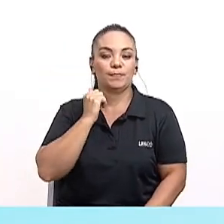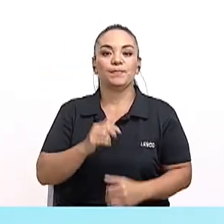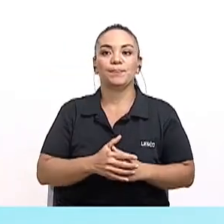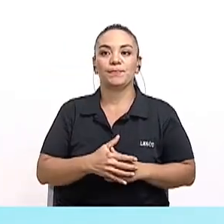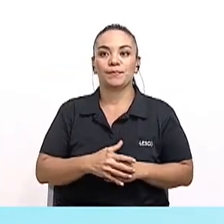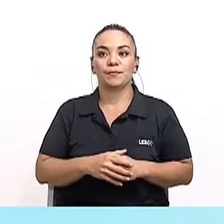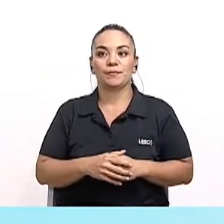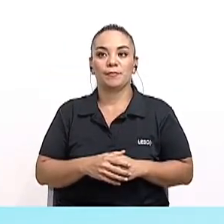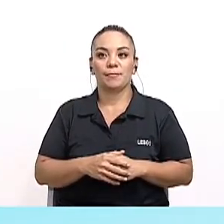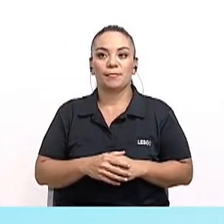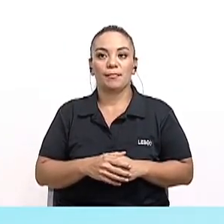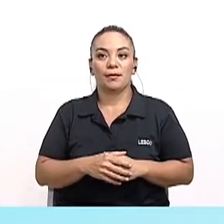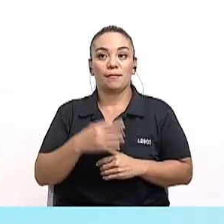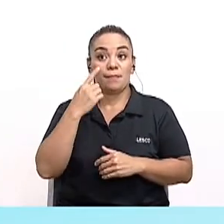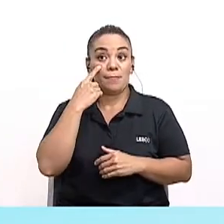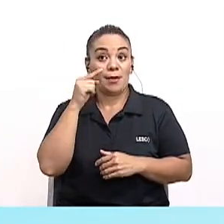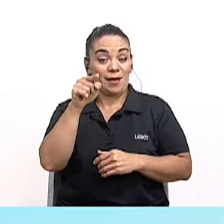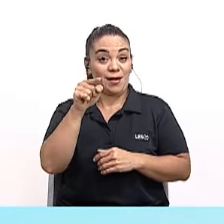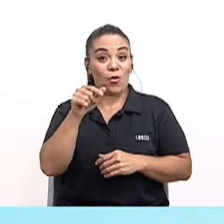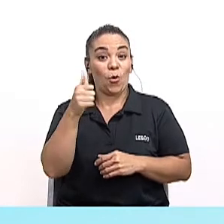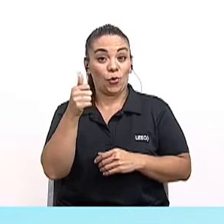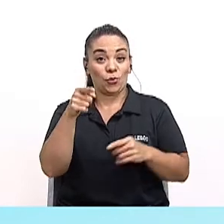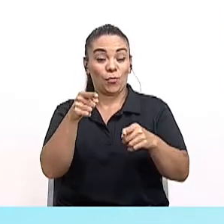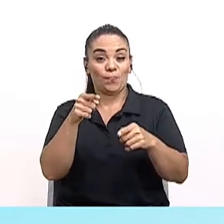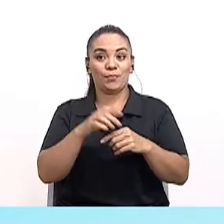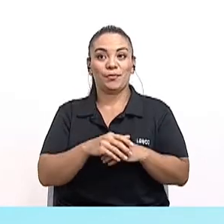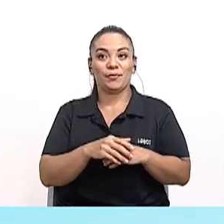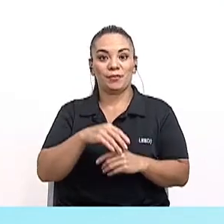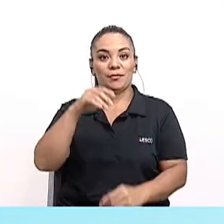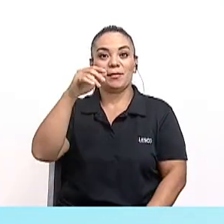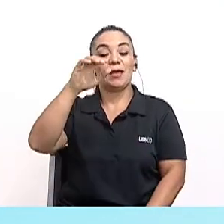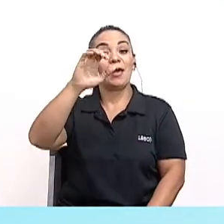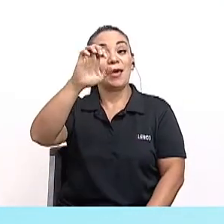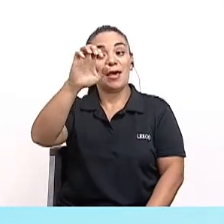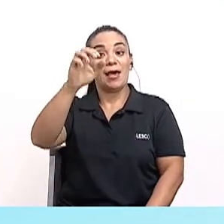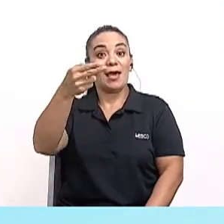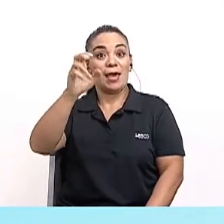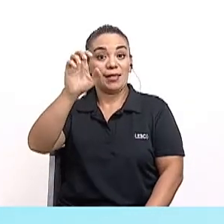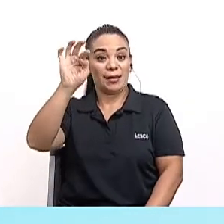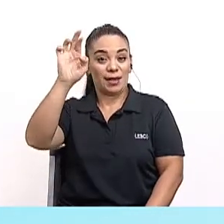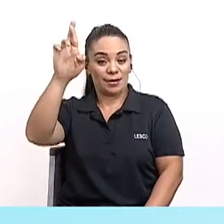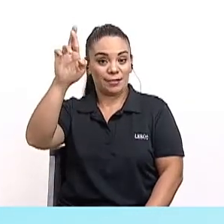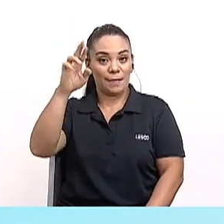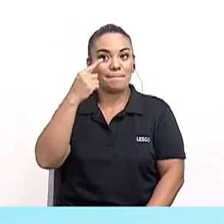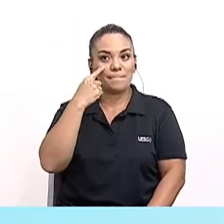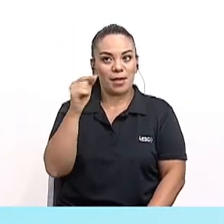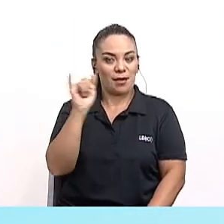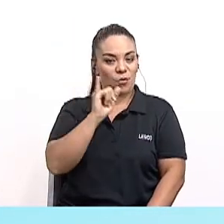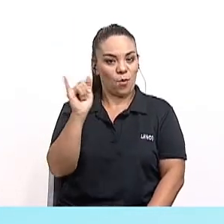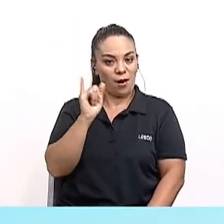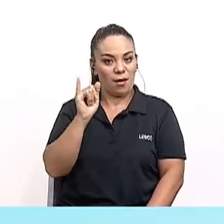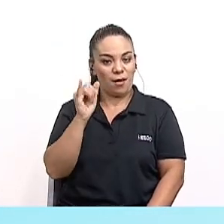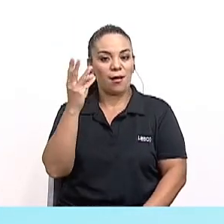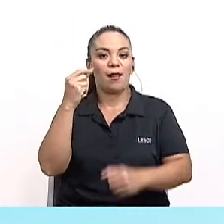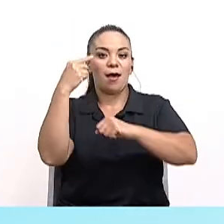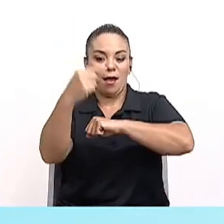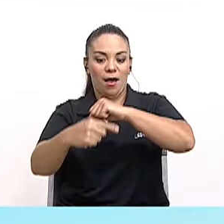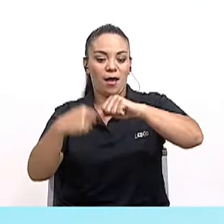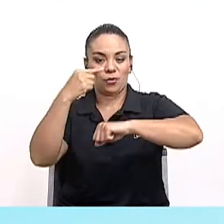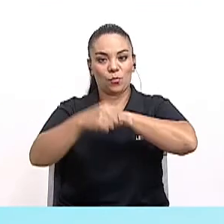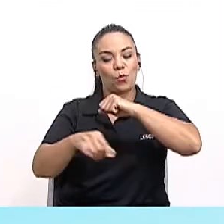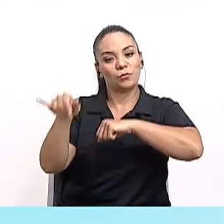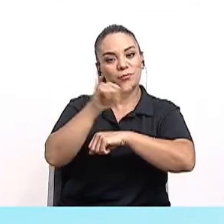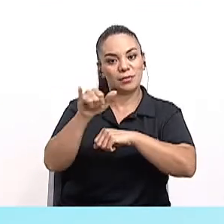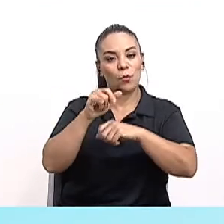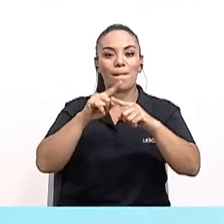Este otro de acá es un éter, y vean que tiene la misma cantidad de átomos y geométricamente es